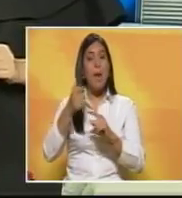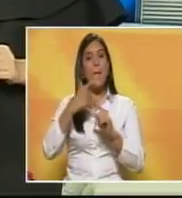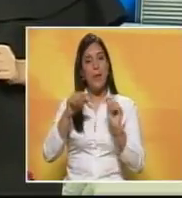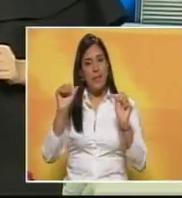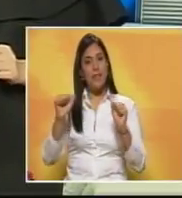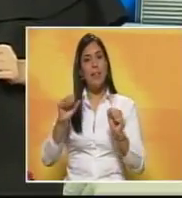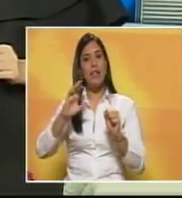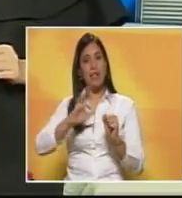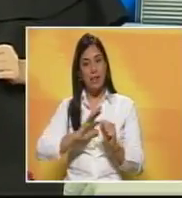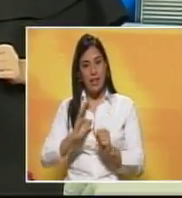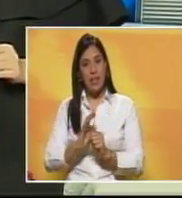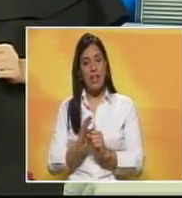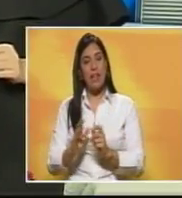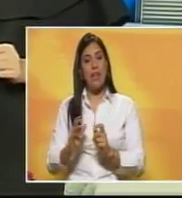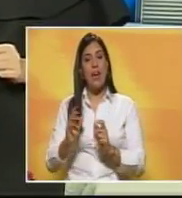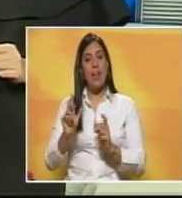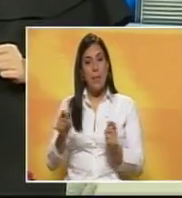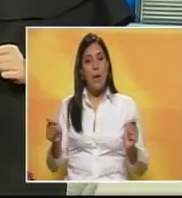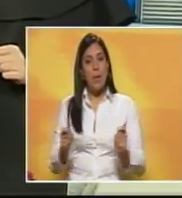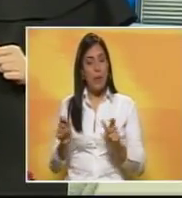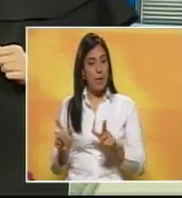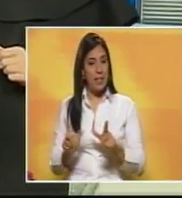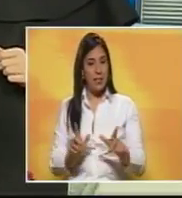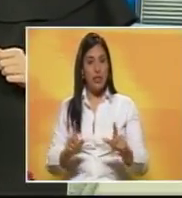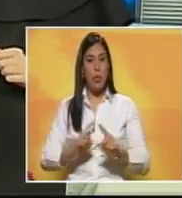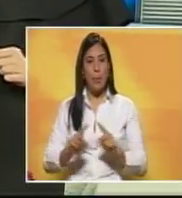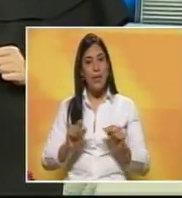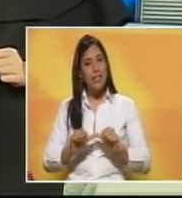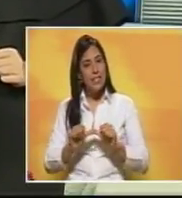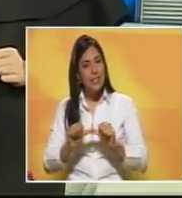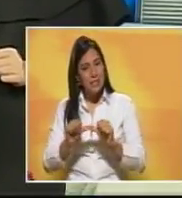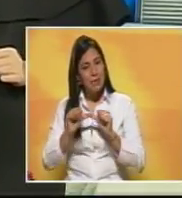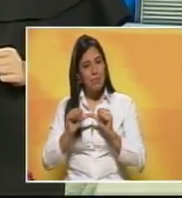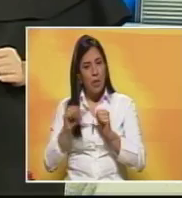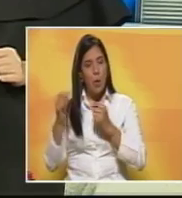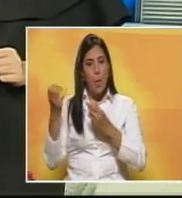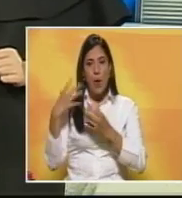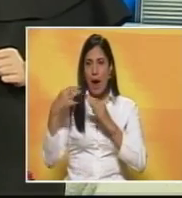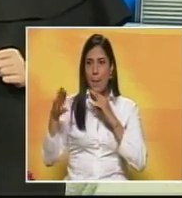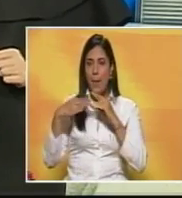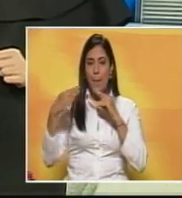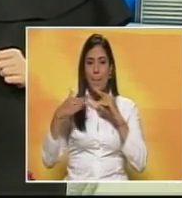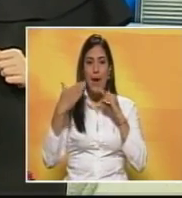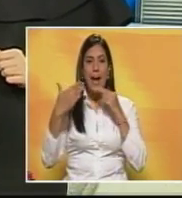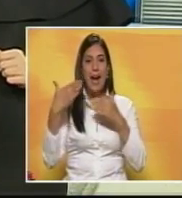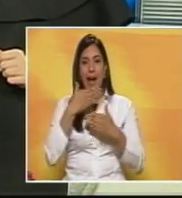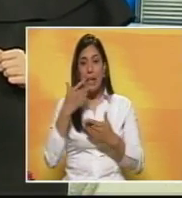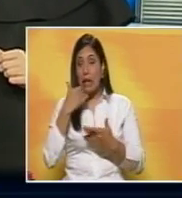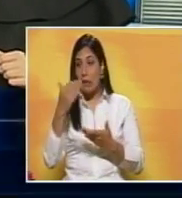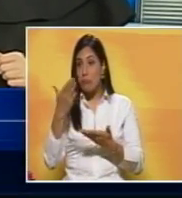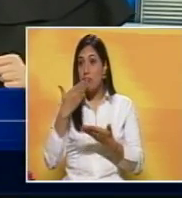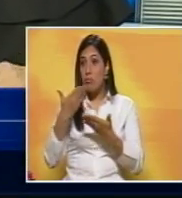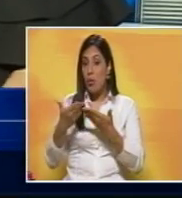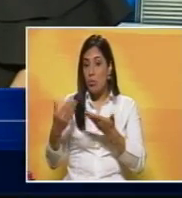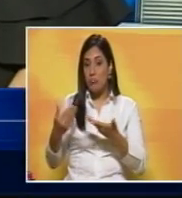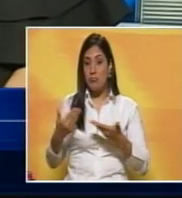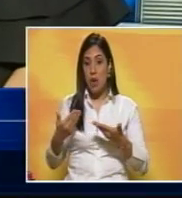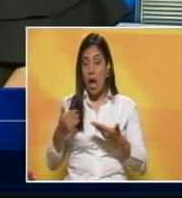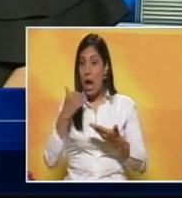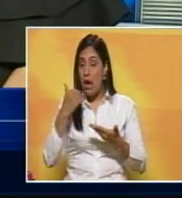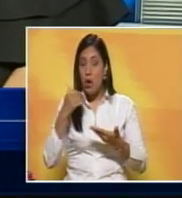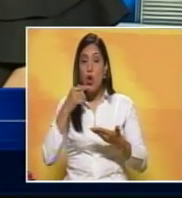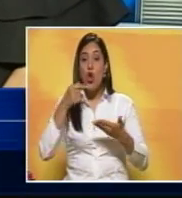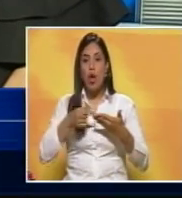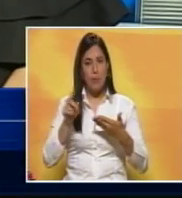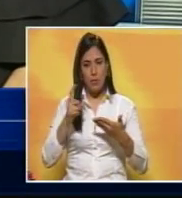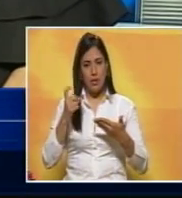sí, tenemos unos cuantos programas listos, pero seguimos recibiendo cartas, así que si tienes algo que plantear, no tienes que poner